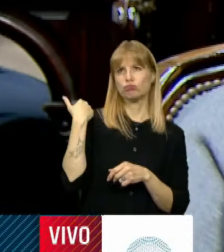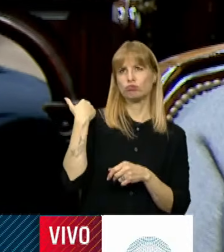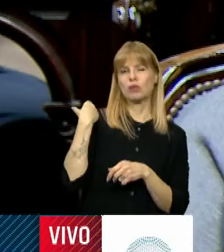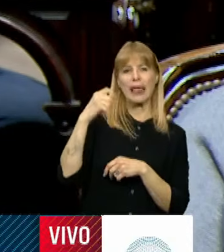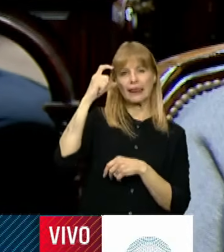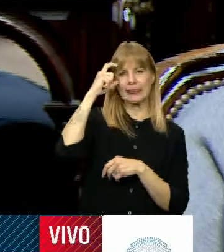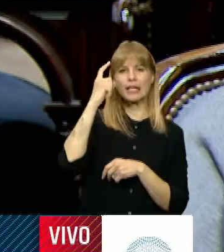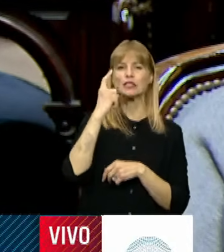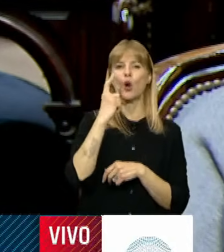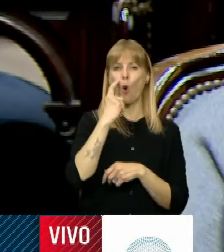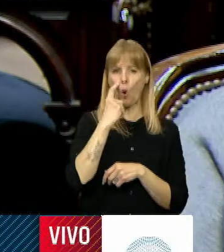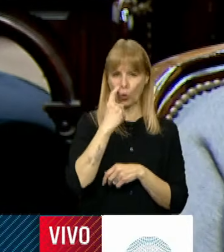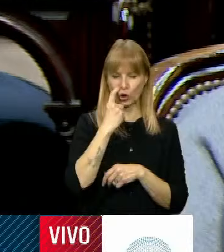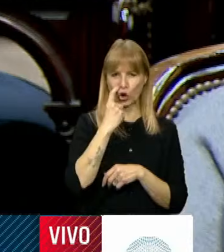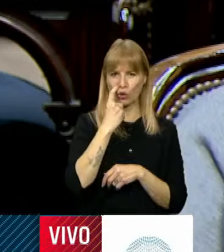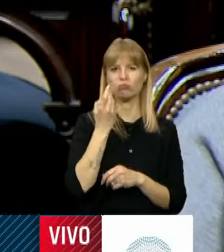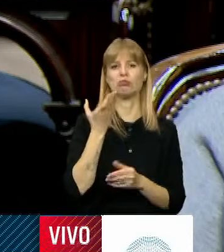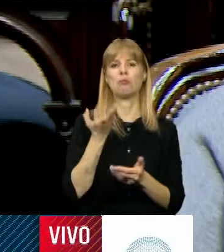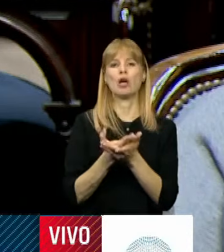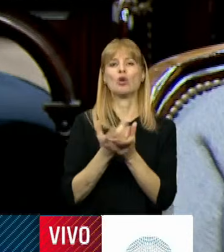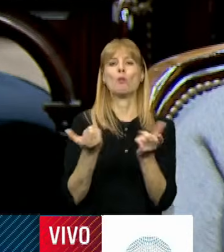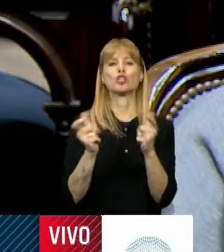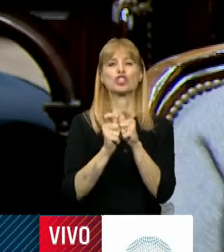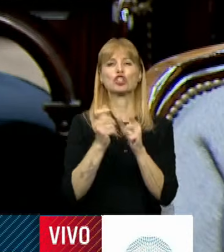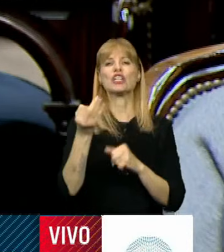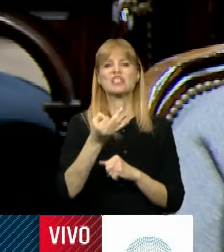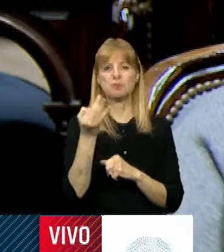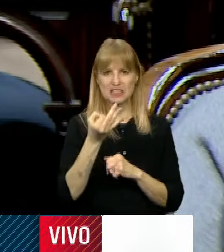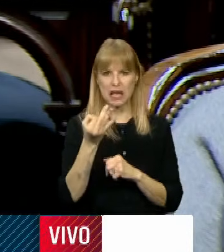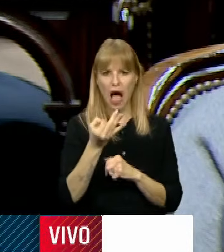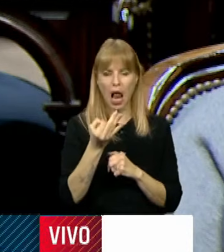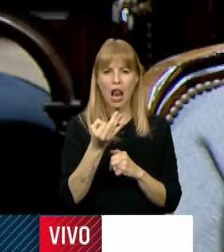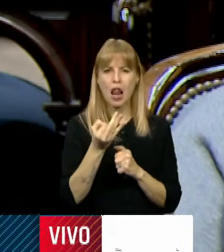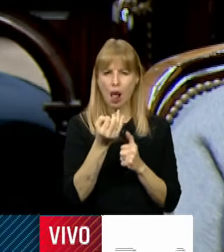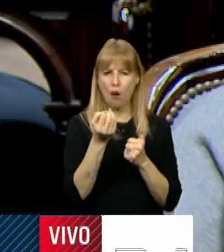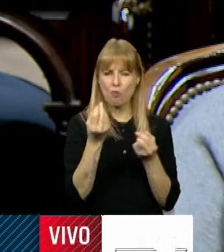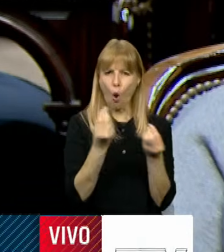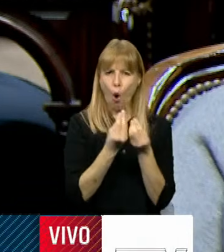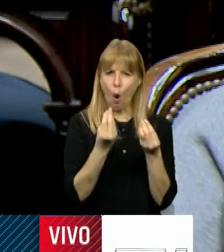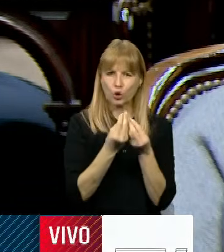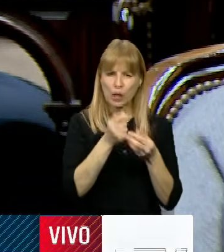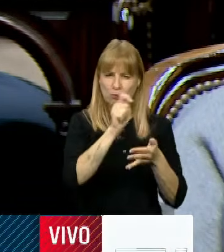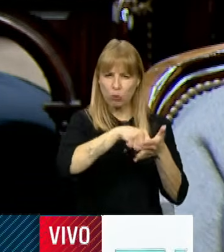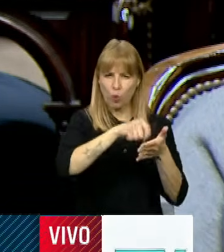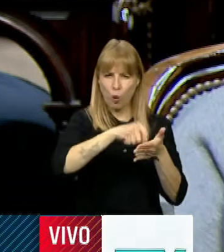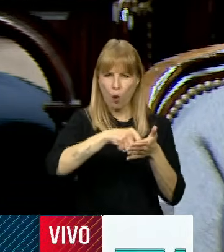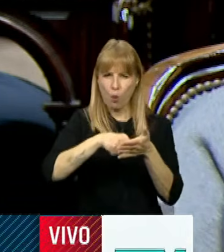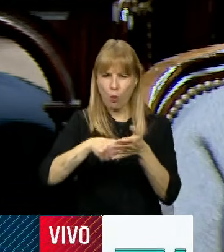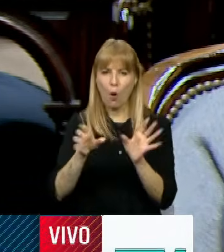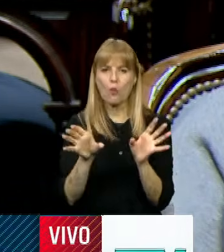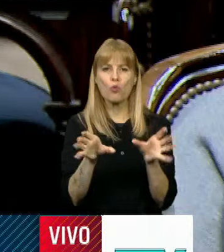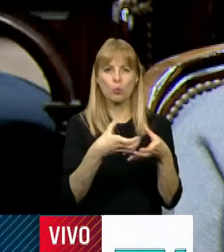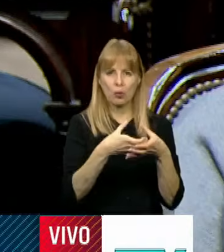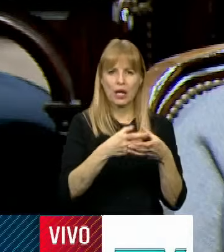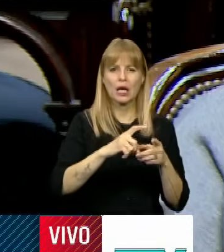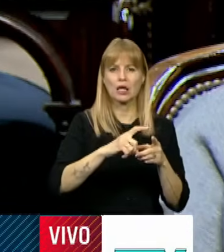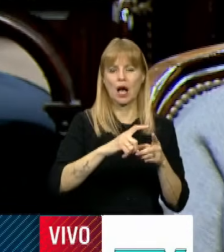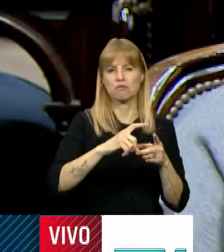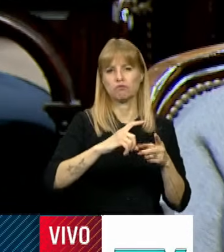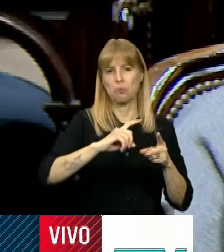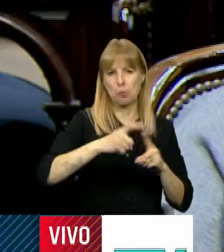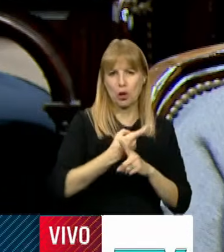la solicitamos con una cantidad muy importante de bloques, muy transversal, muy